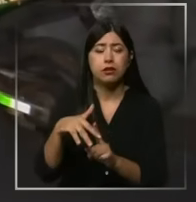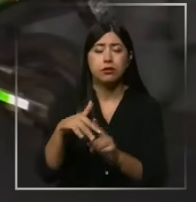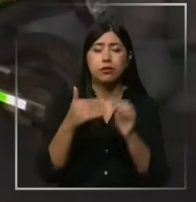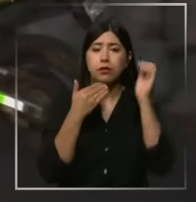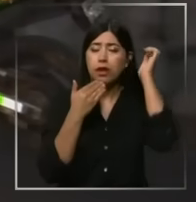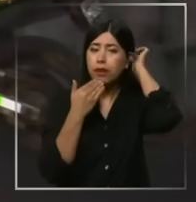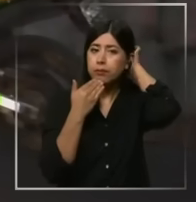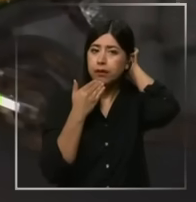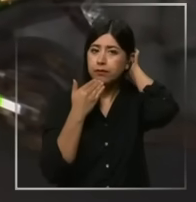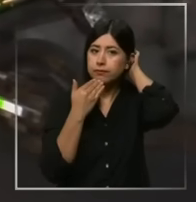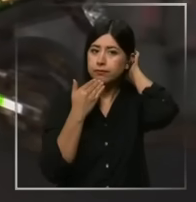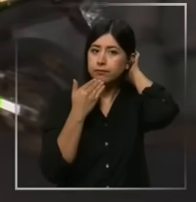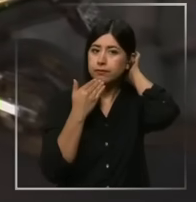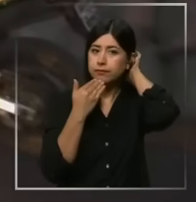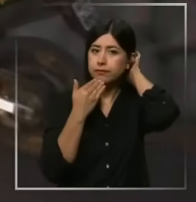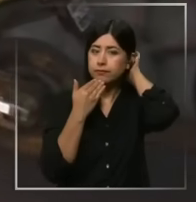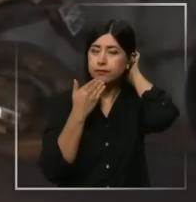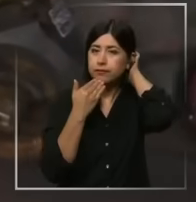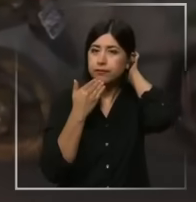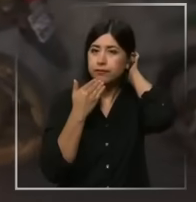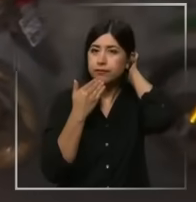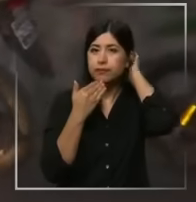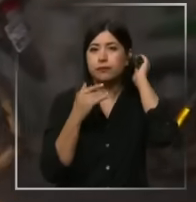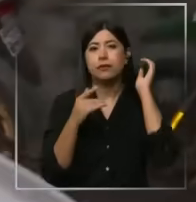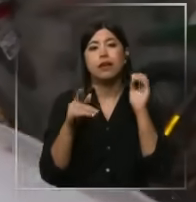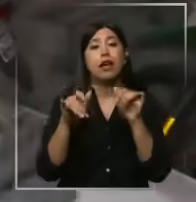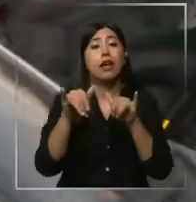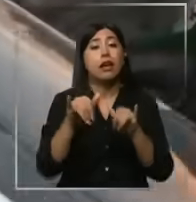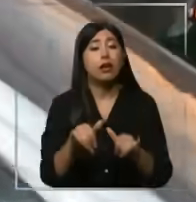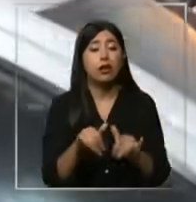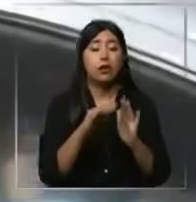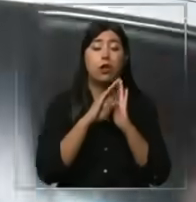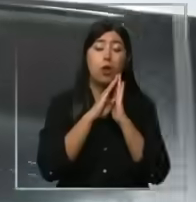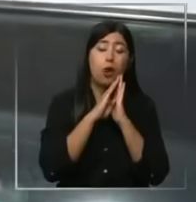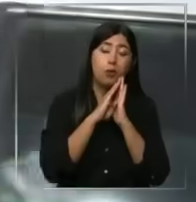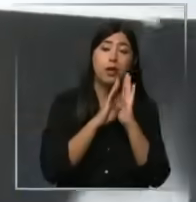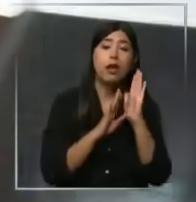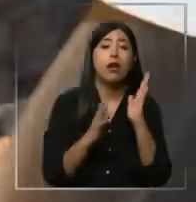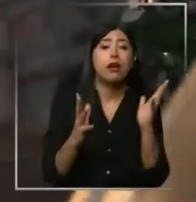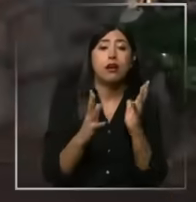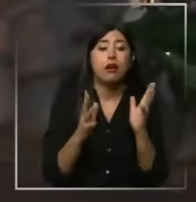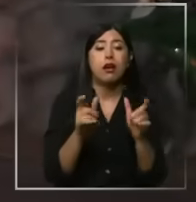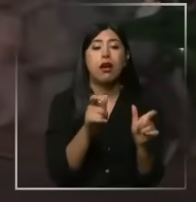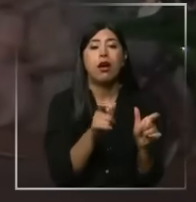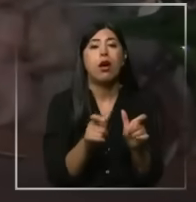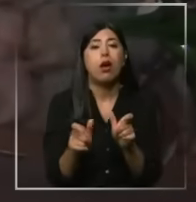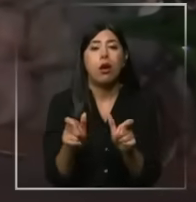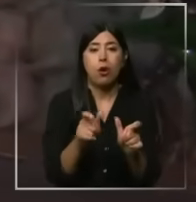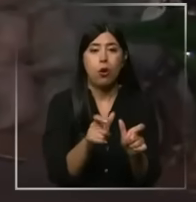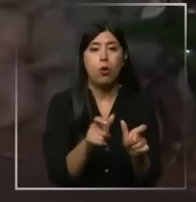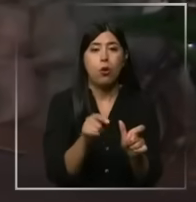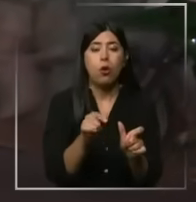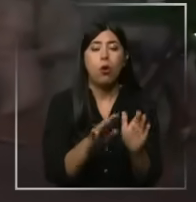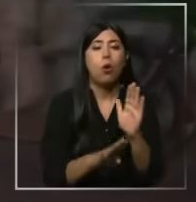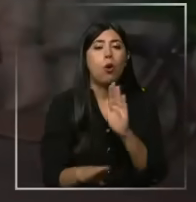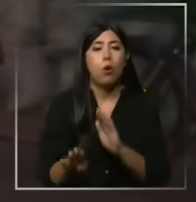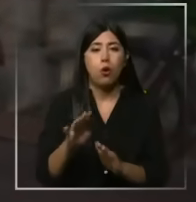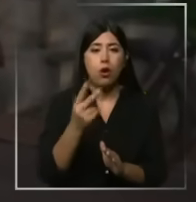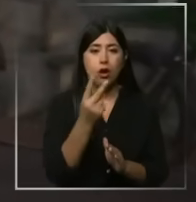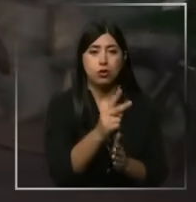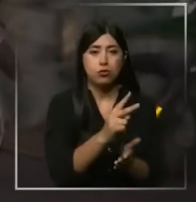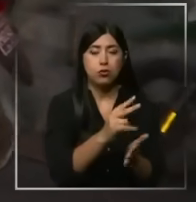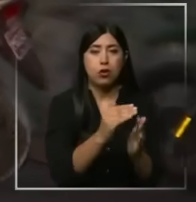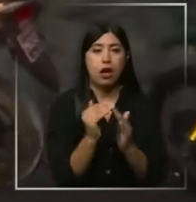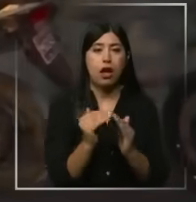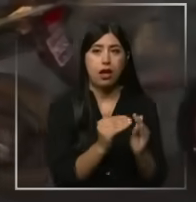viviendo de quienes se están quedando durante la noche para cuidar sus espacios, porque acá lo que nos habían dicho incluso